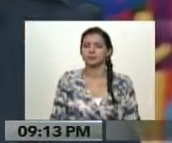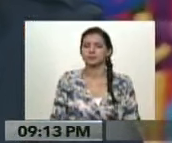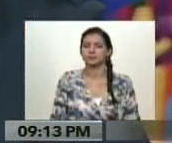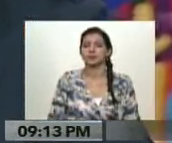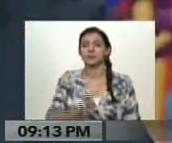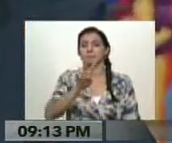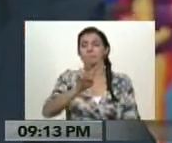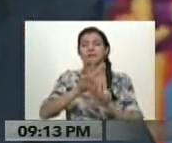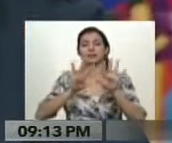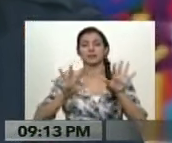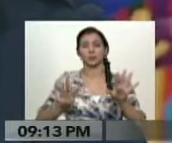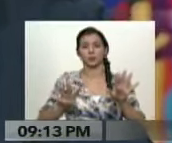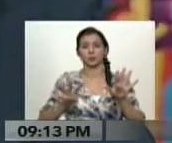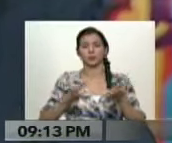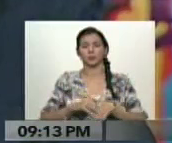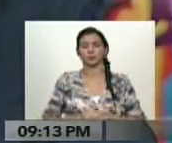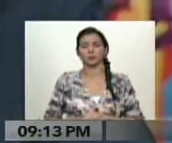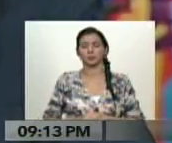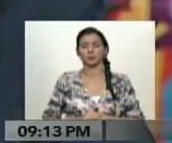29